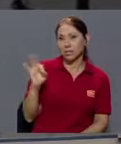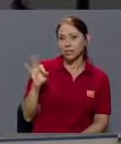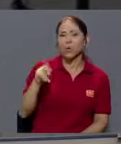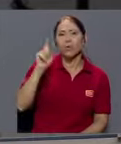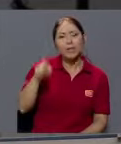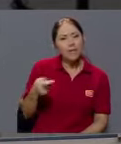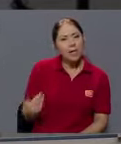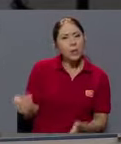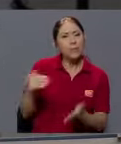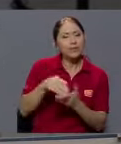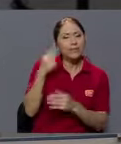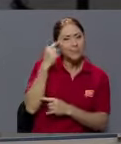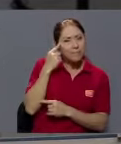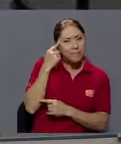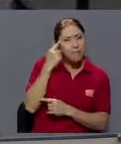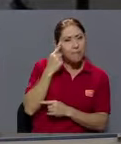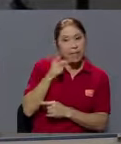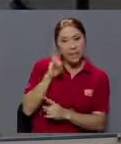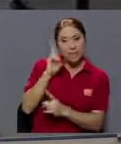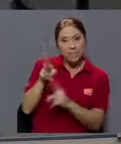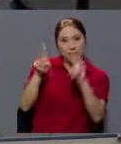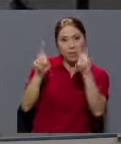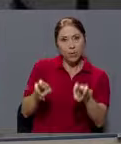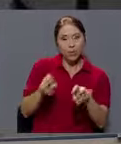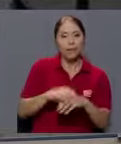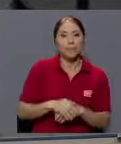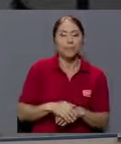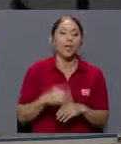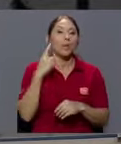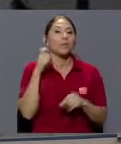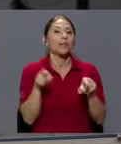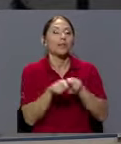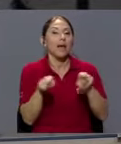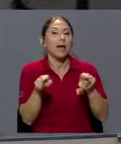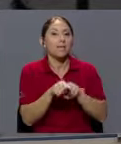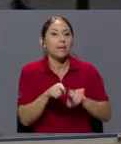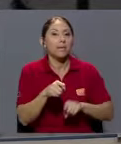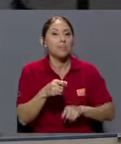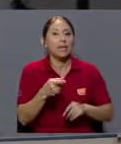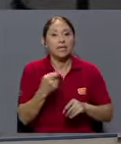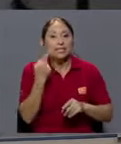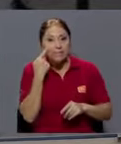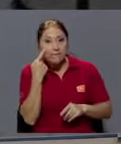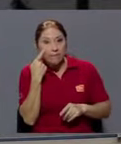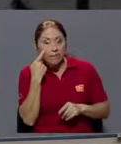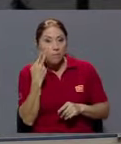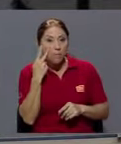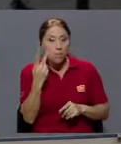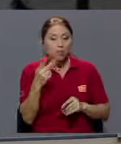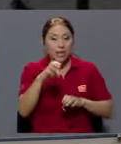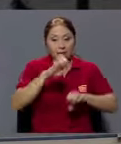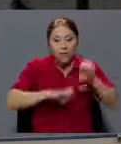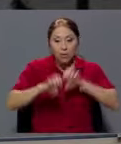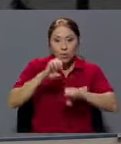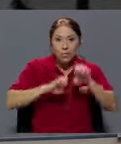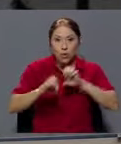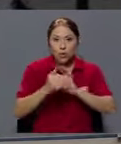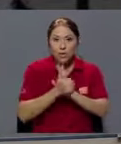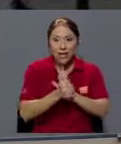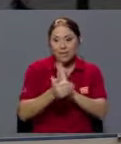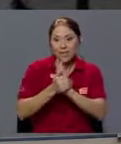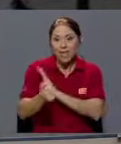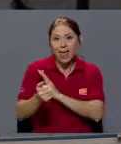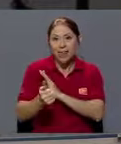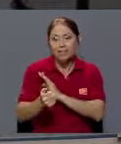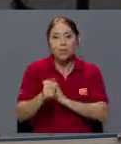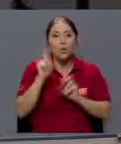que repensarlo un poquito más desde la misma prueba, porque también apuntamos en el marco de la evaluación por habilidades una prueba que